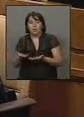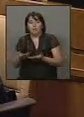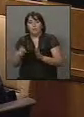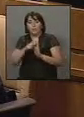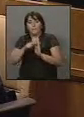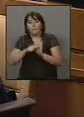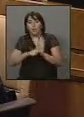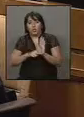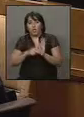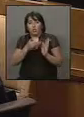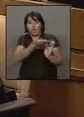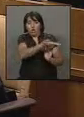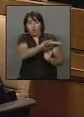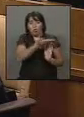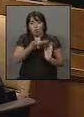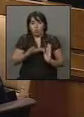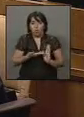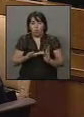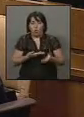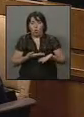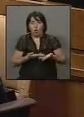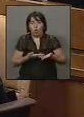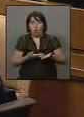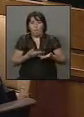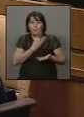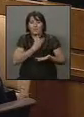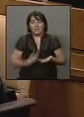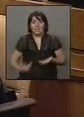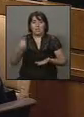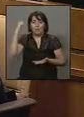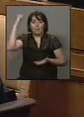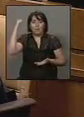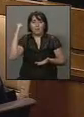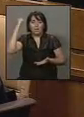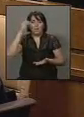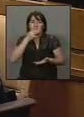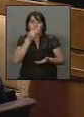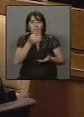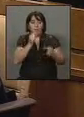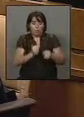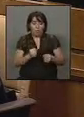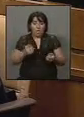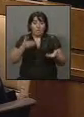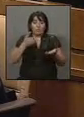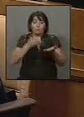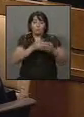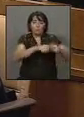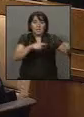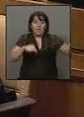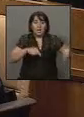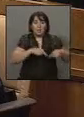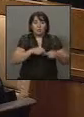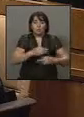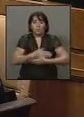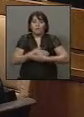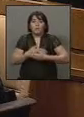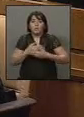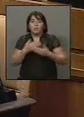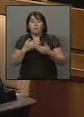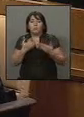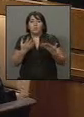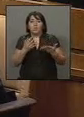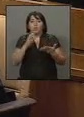el proyecto que nos envió en su oportunidad, el presidente Piñera establecía que para poder acceder a este beneficio había que tener una cantidad de